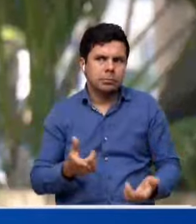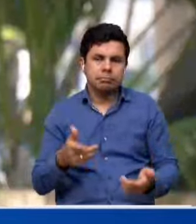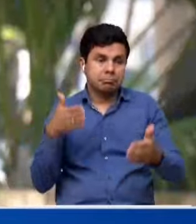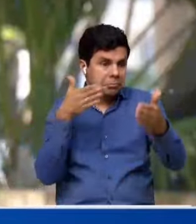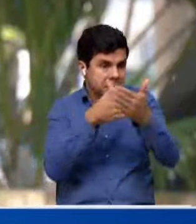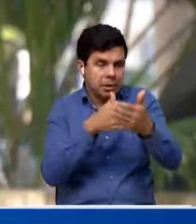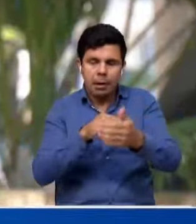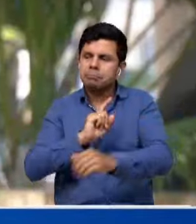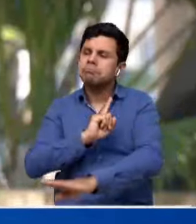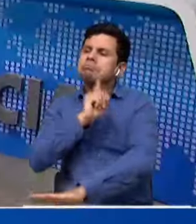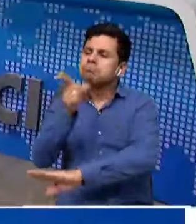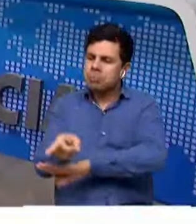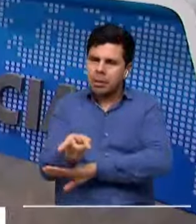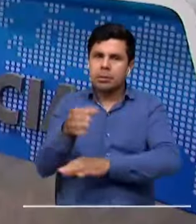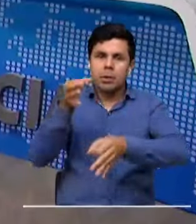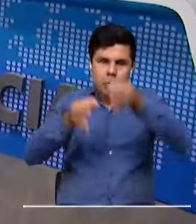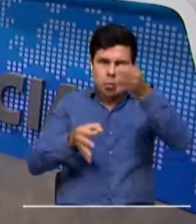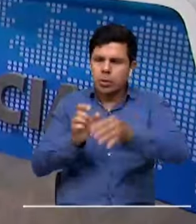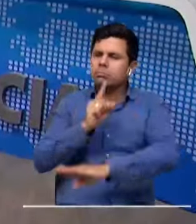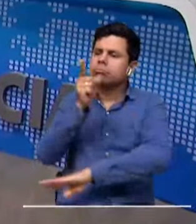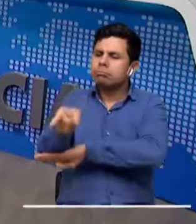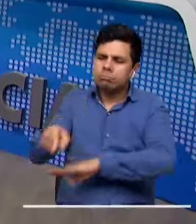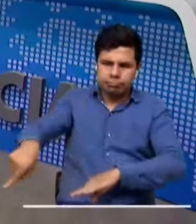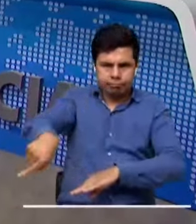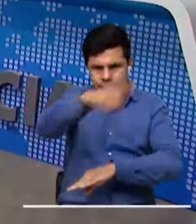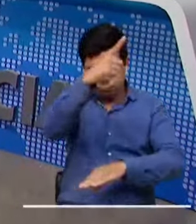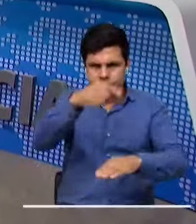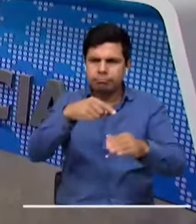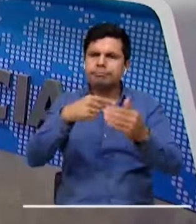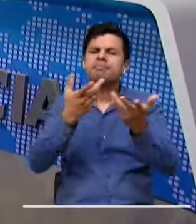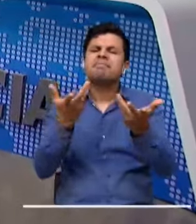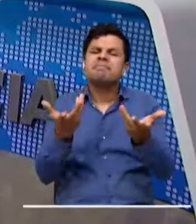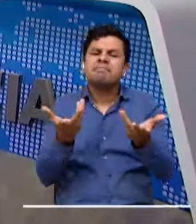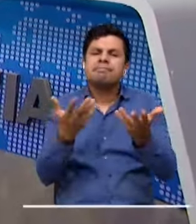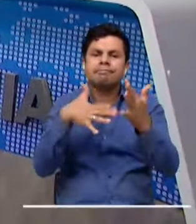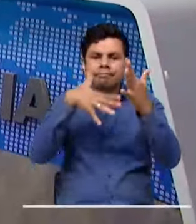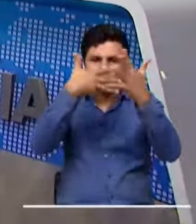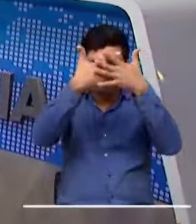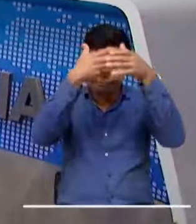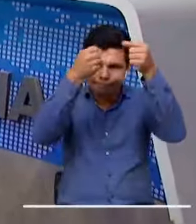Un juez con función de control y garantía le impuso medida de aseguramiento con detención intramural.